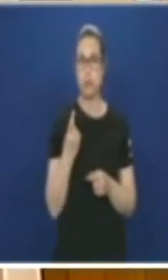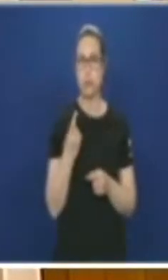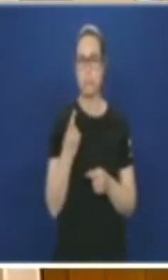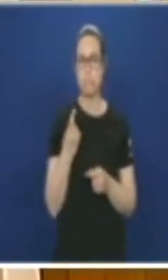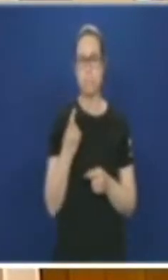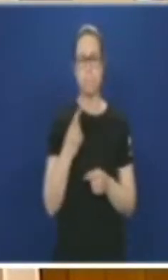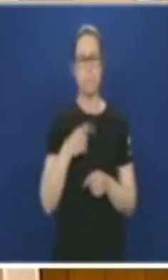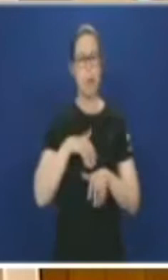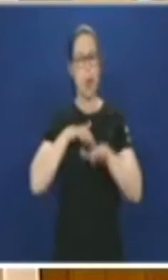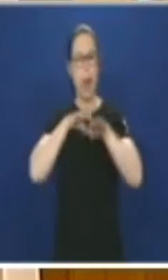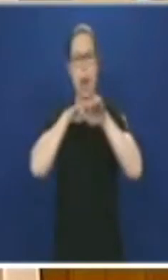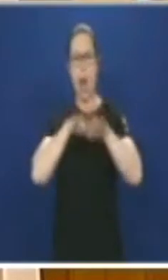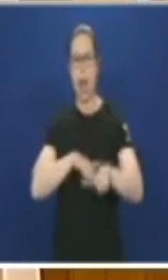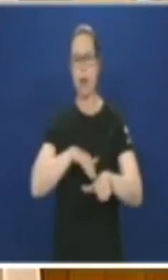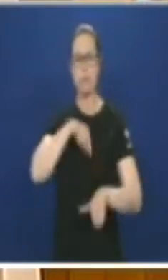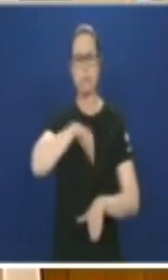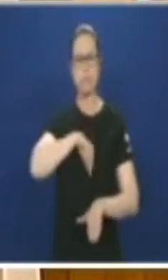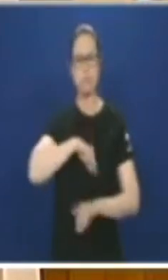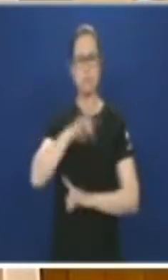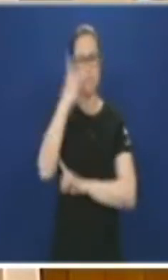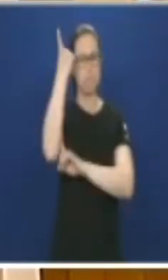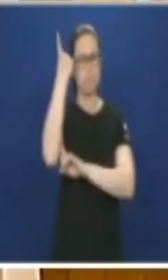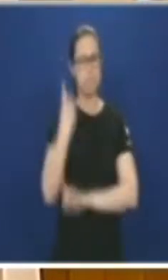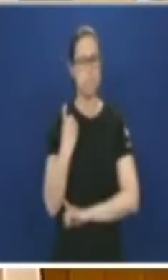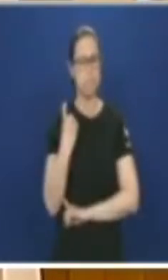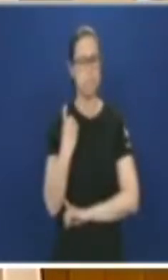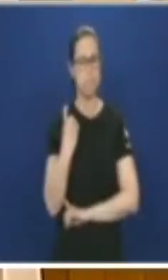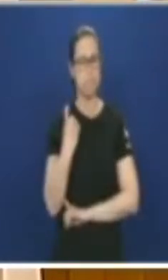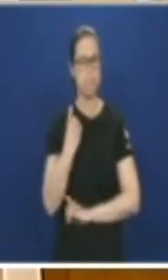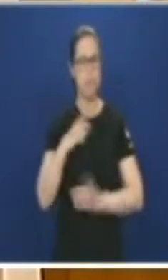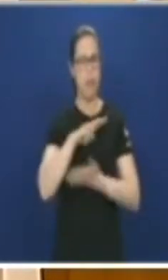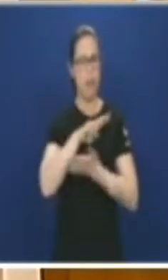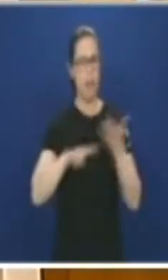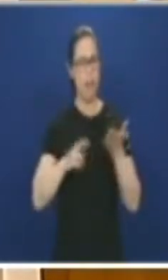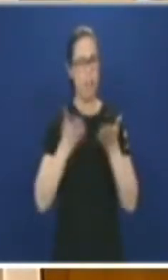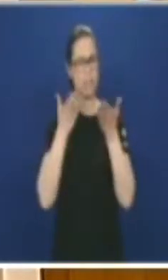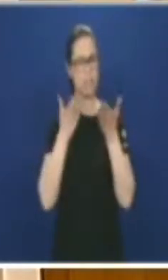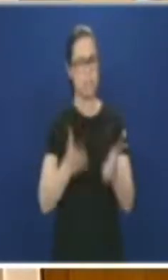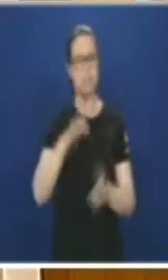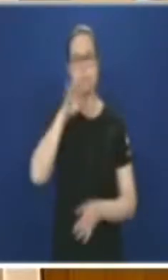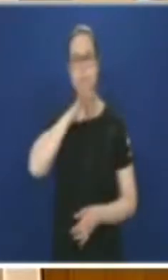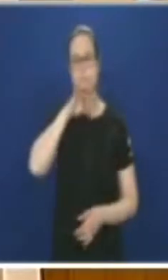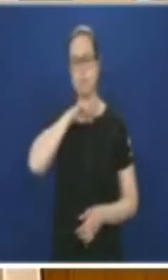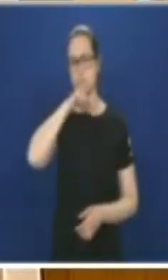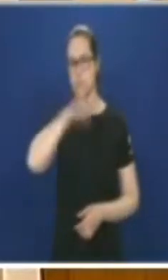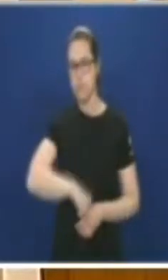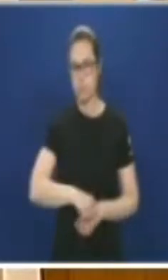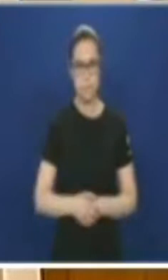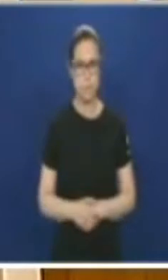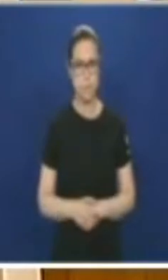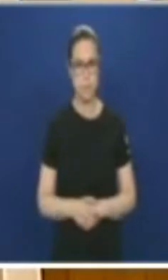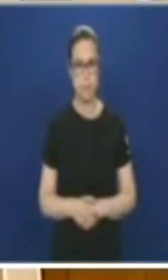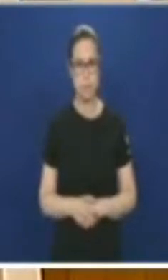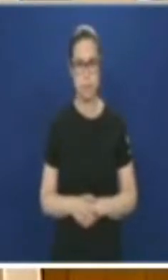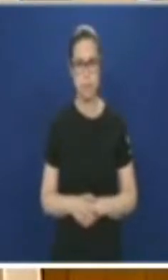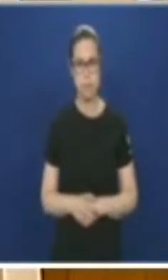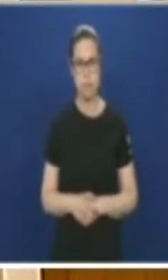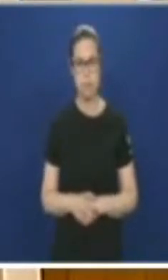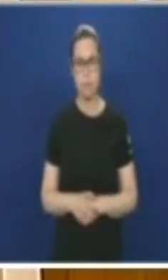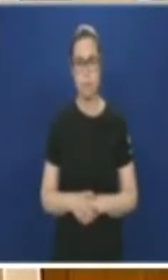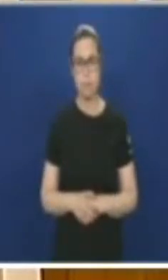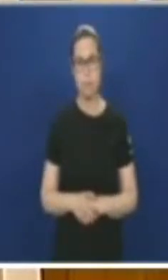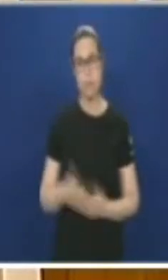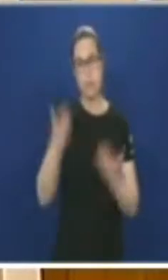súa lealdade e o servicio a Galicia e a causa galeguista. Honra e gloria eterna